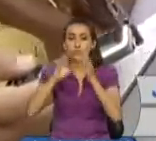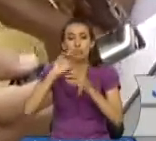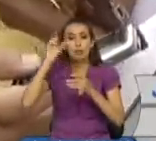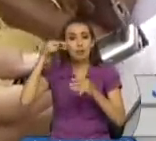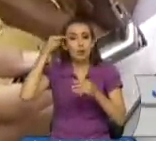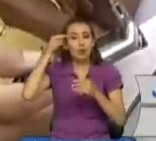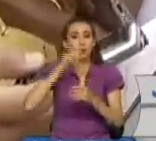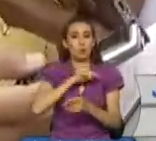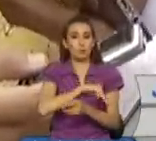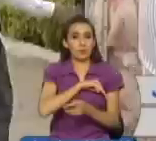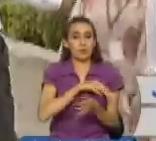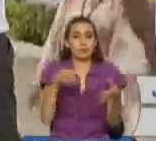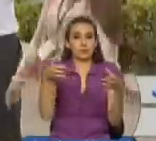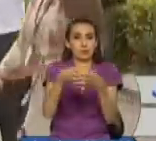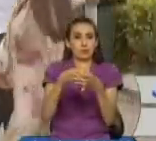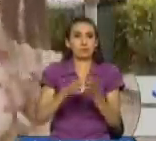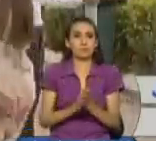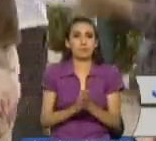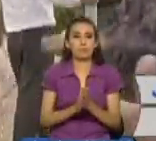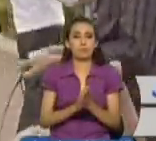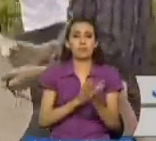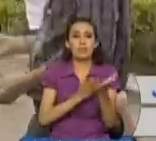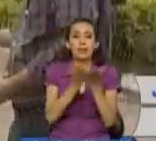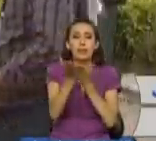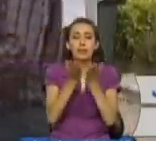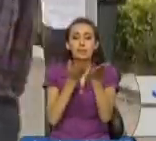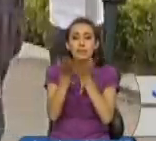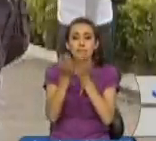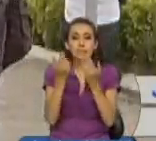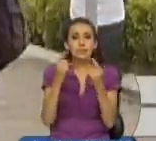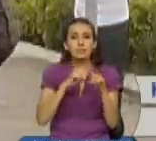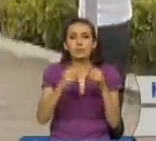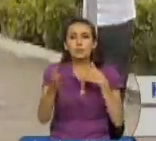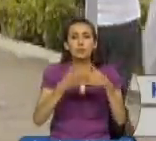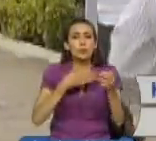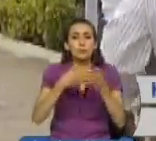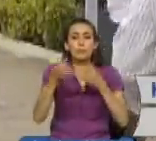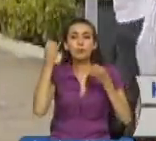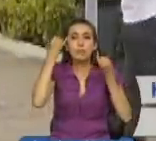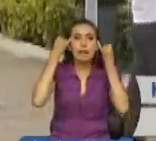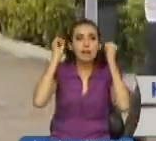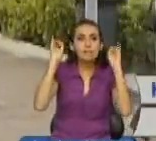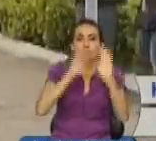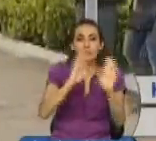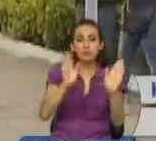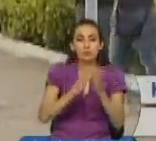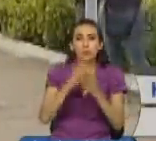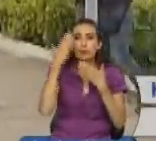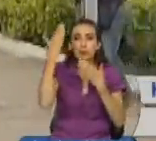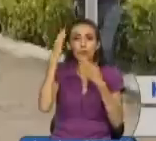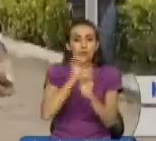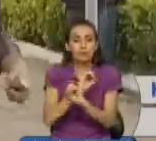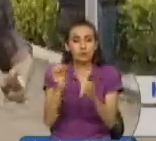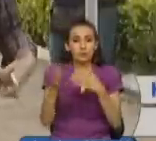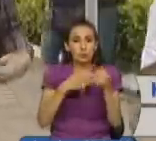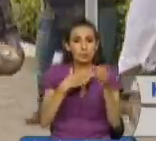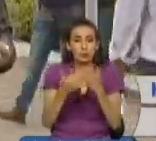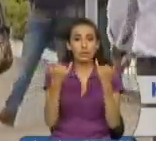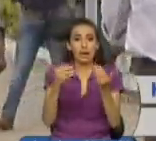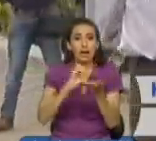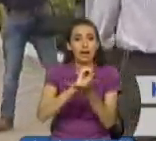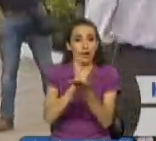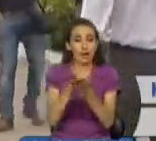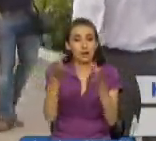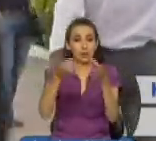local como del gobierno nacional no y el servicio por encima de las diferencias políticas También en esta asamblea tenemos que lograr una gran